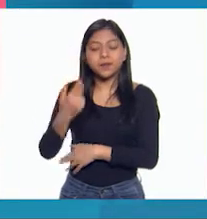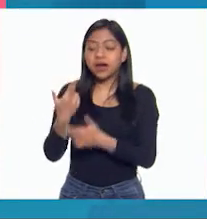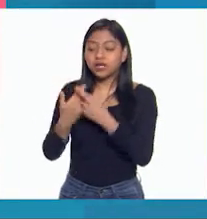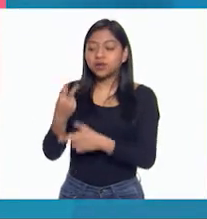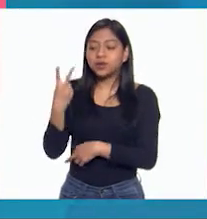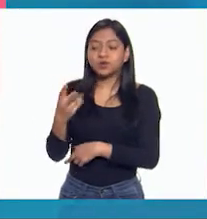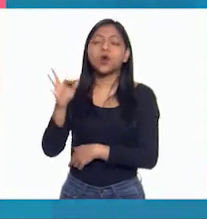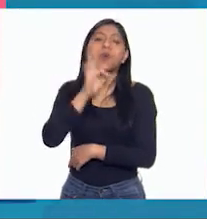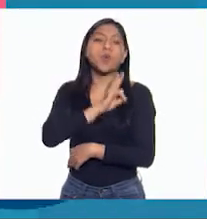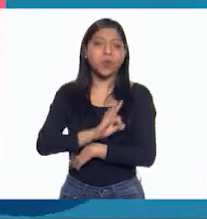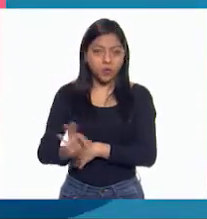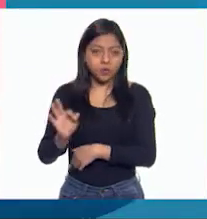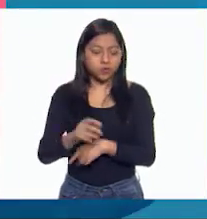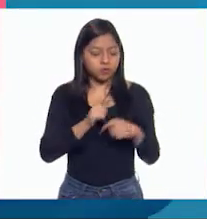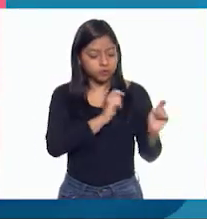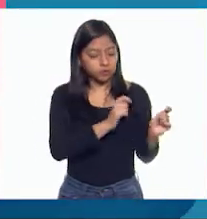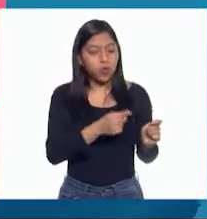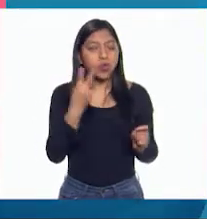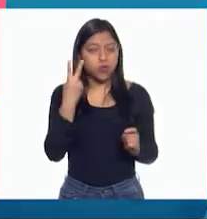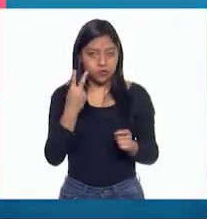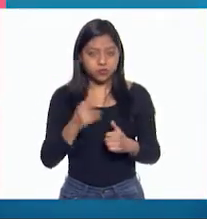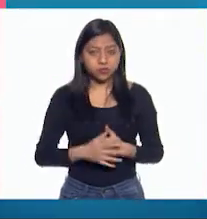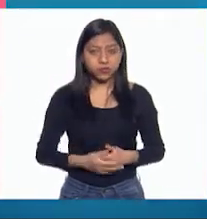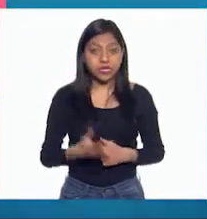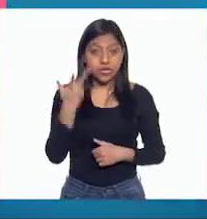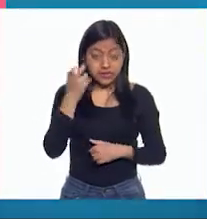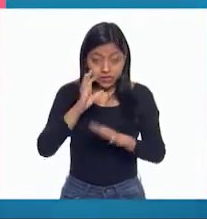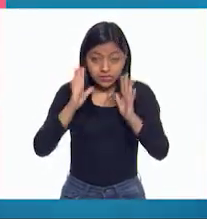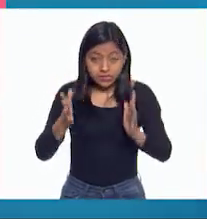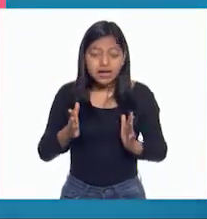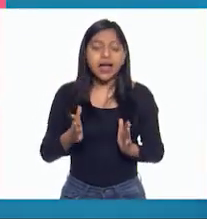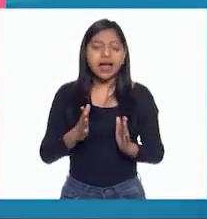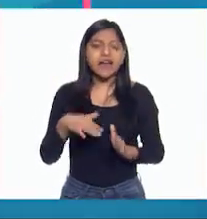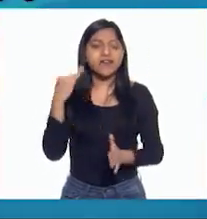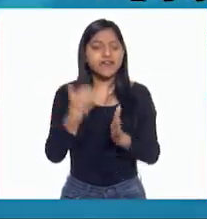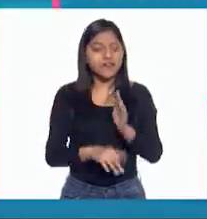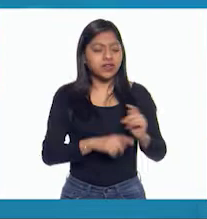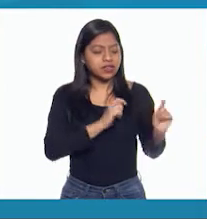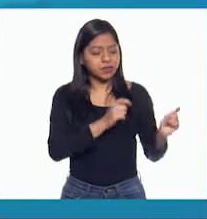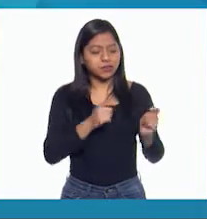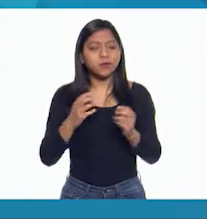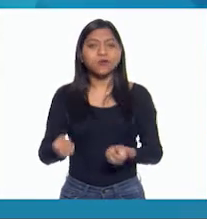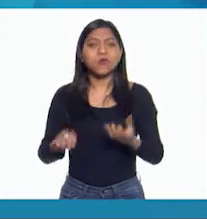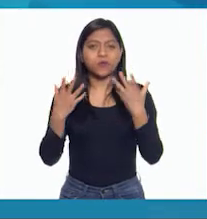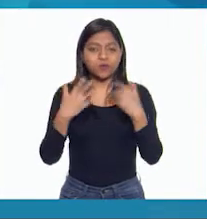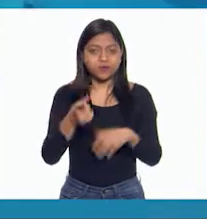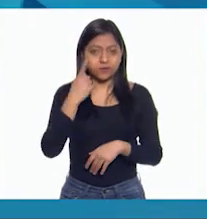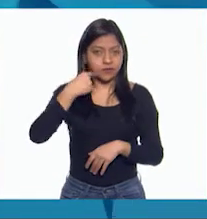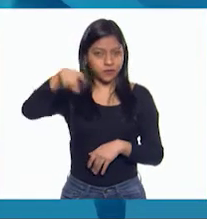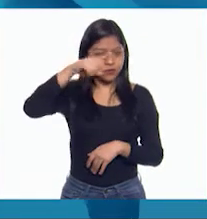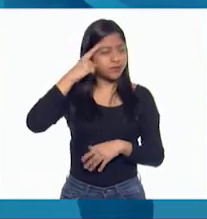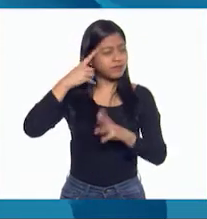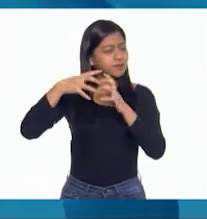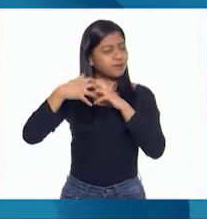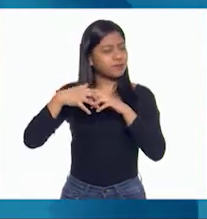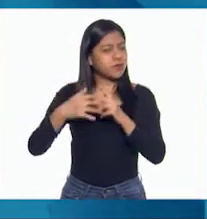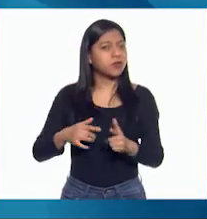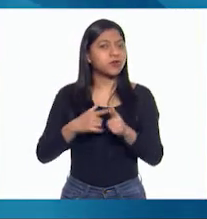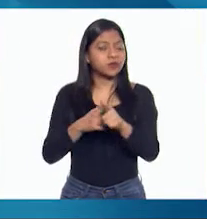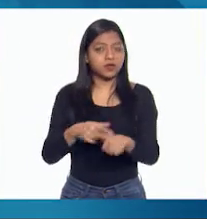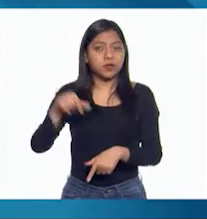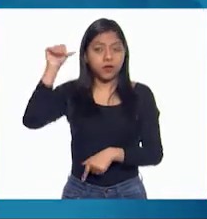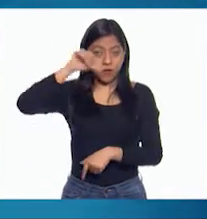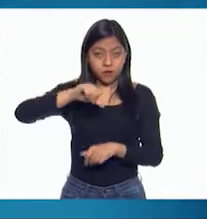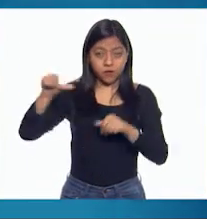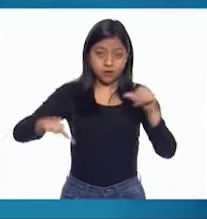con dos de ellos. A partir de ahí, encontraron cuántos más tenían que hacer. Para seguir reflexionando acerca